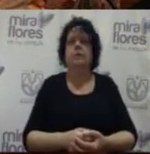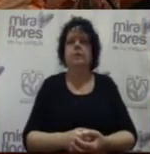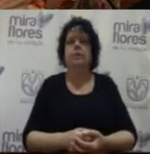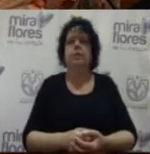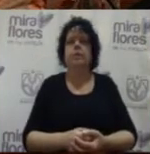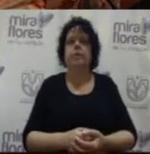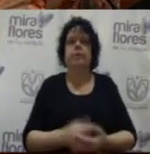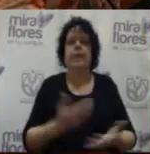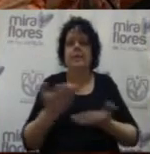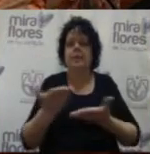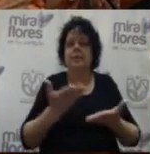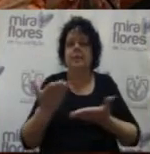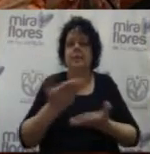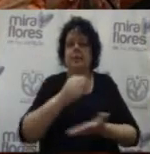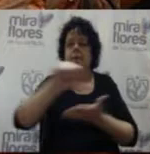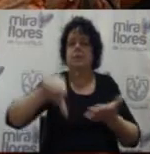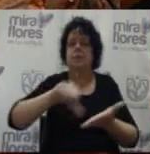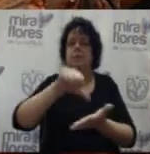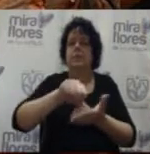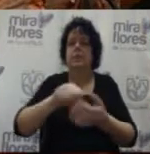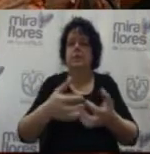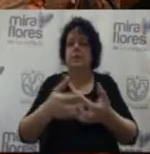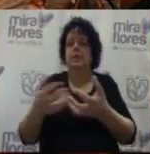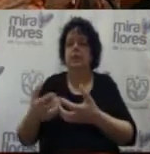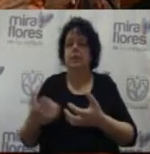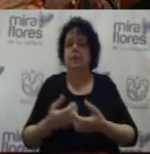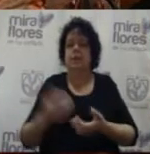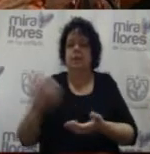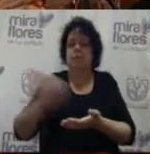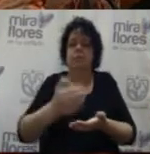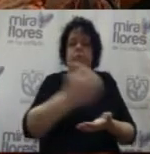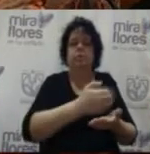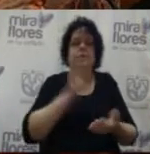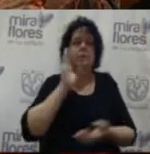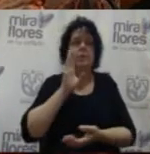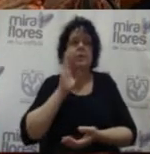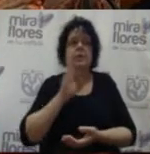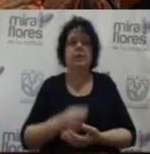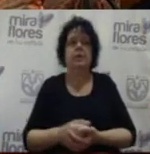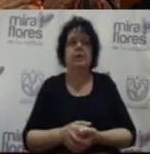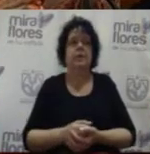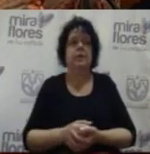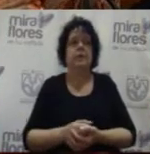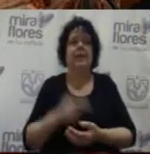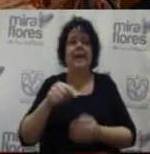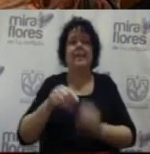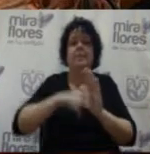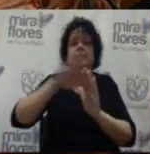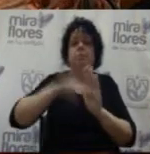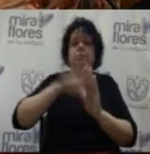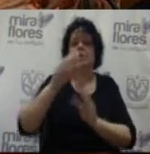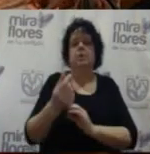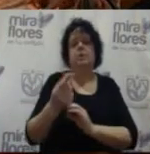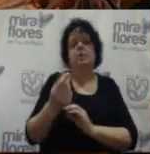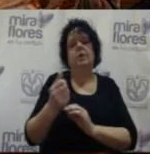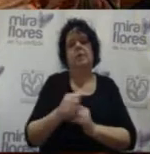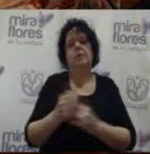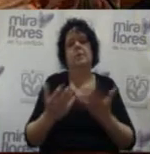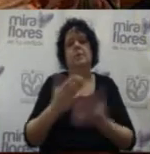El servicio de parques y jardines y recolección de residuos sólidos muestran un incremento de